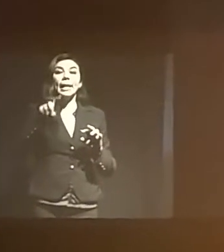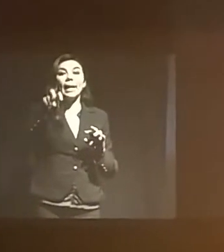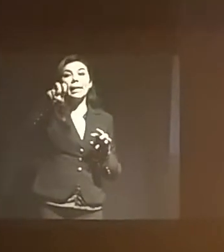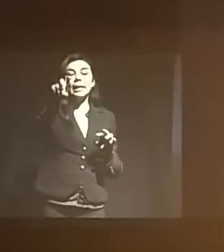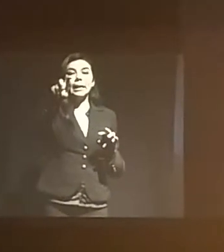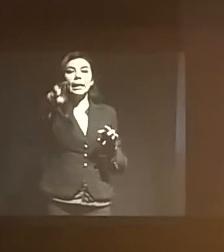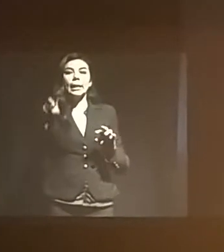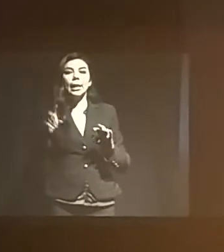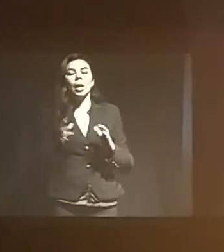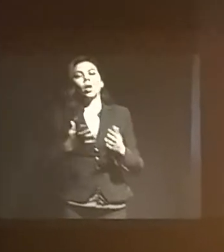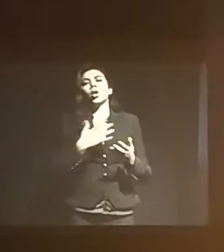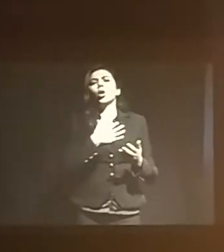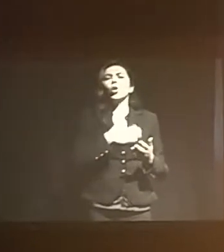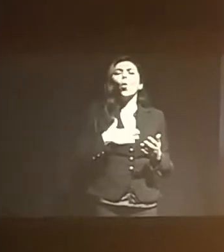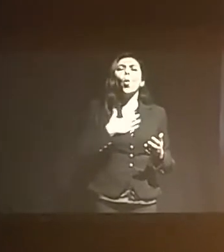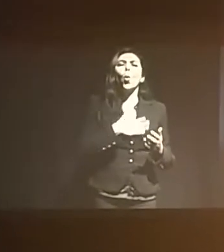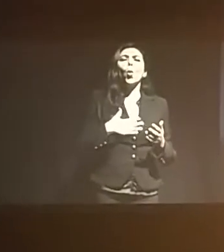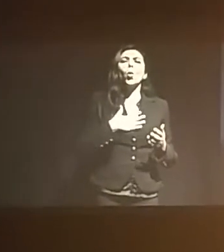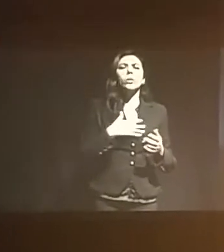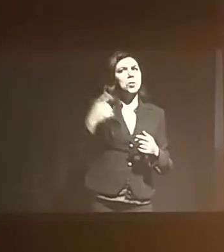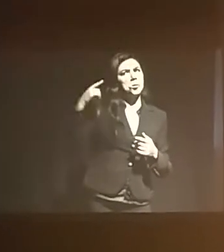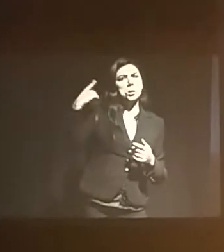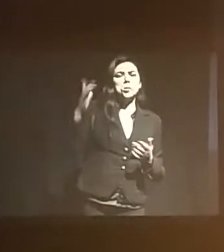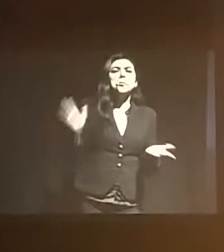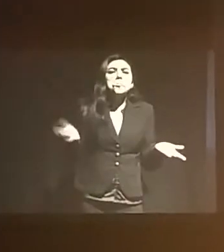la escalera y que nos encantan, porque es una cosa de locos.